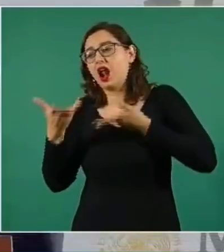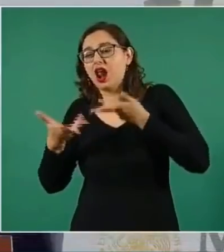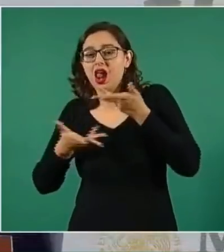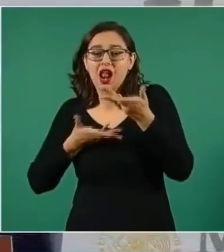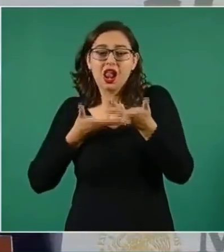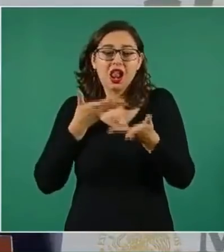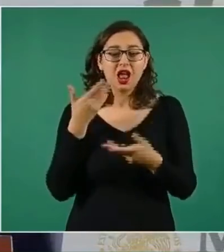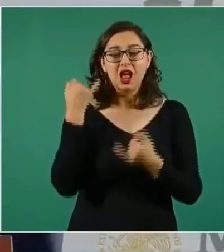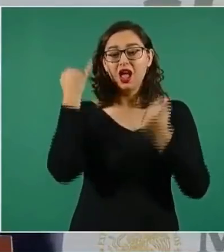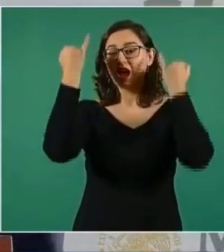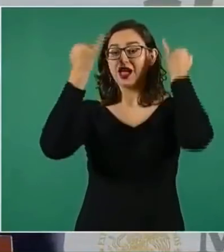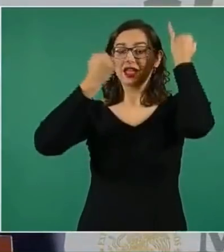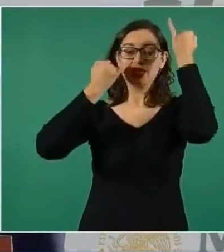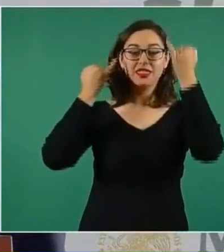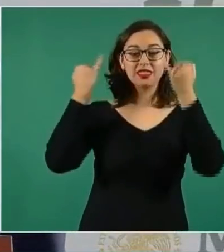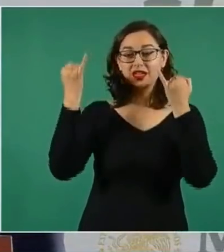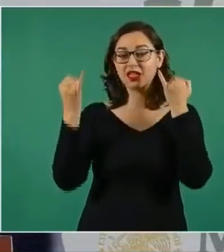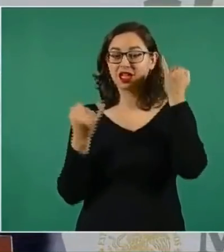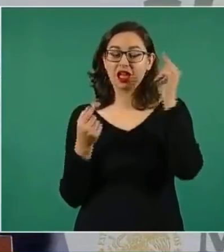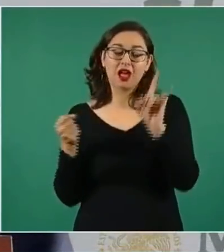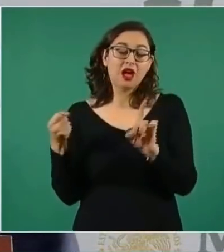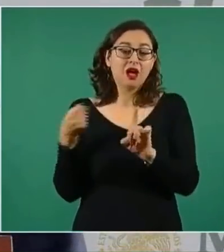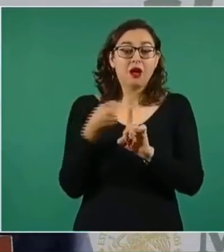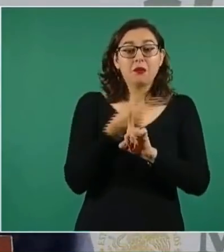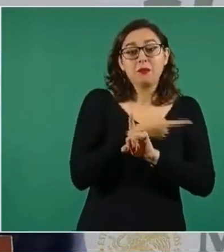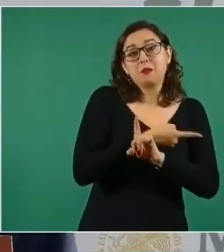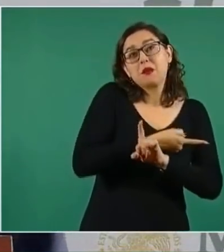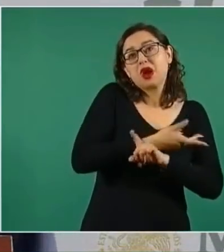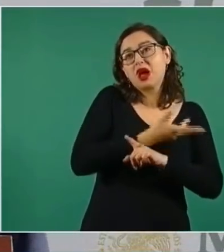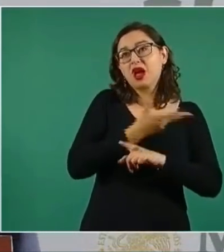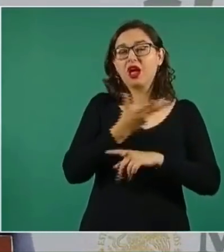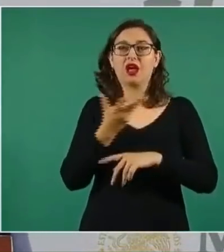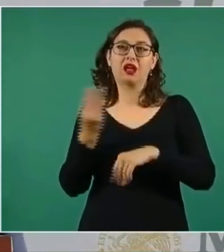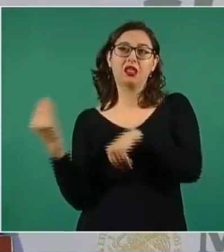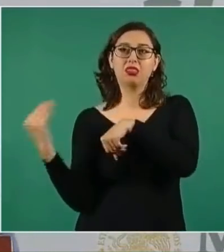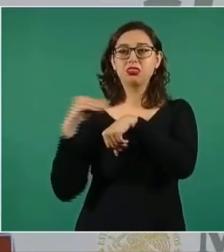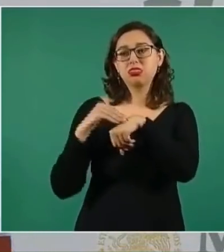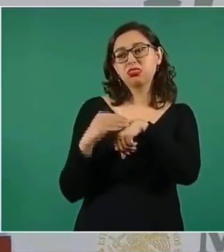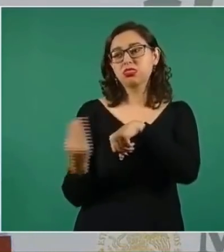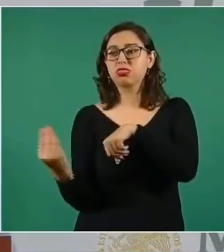alegando que se construyeron durante la colonia